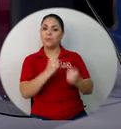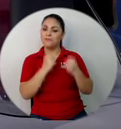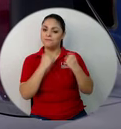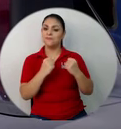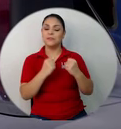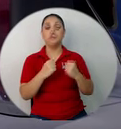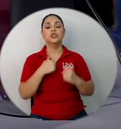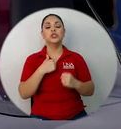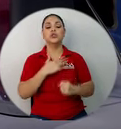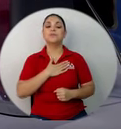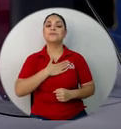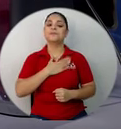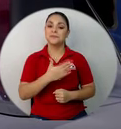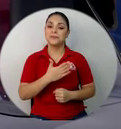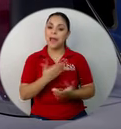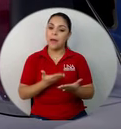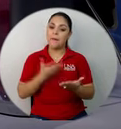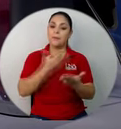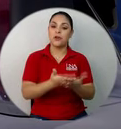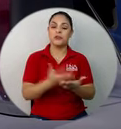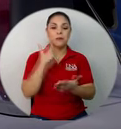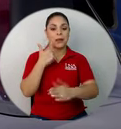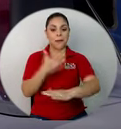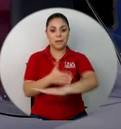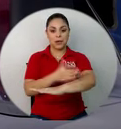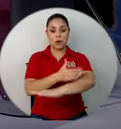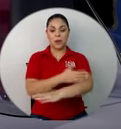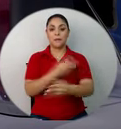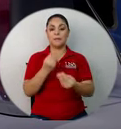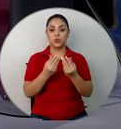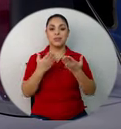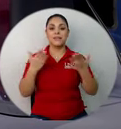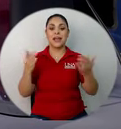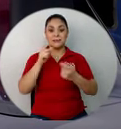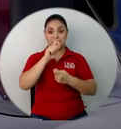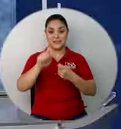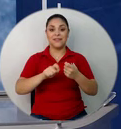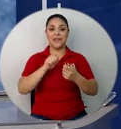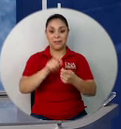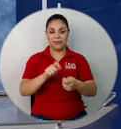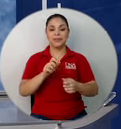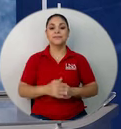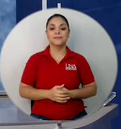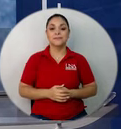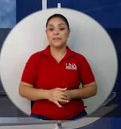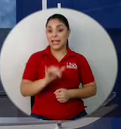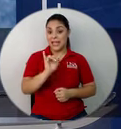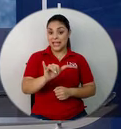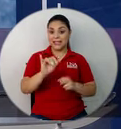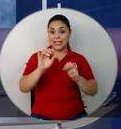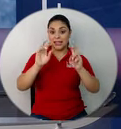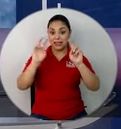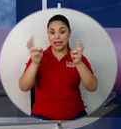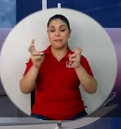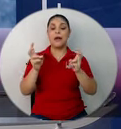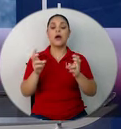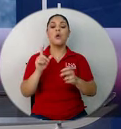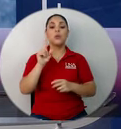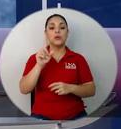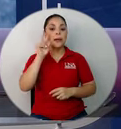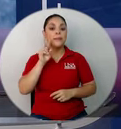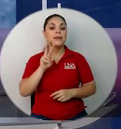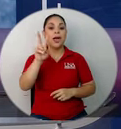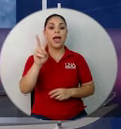haciendo una apuesta a una mejora a esa productividad específicamente. Sobre ese tema, Una Mirada conversó con